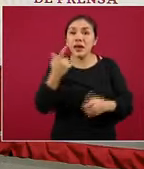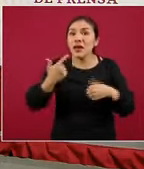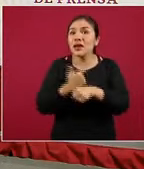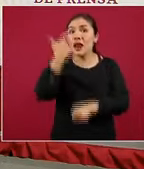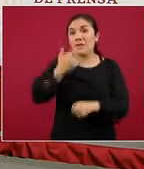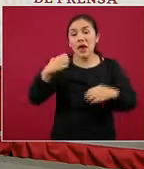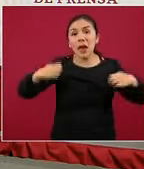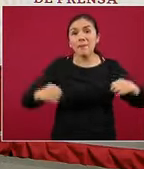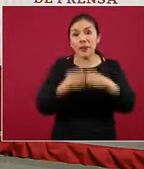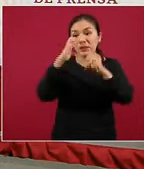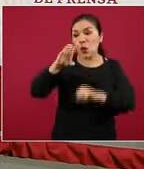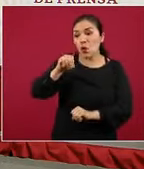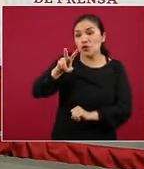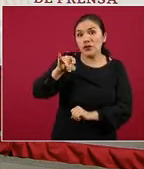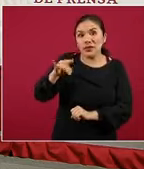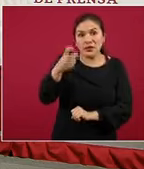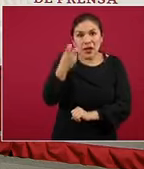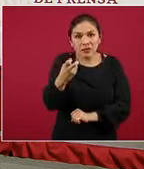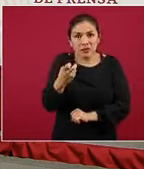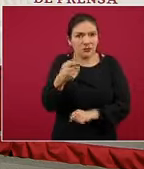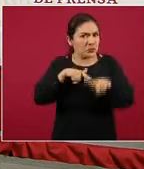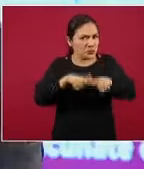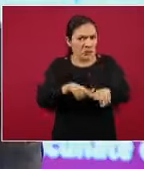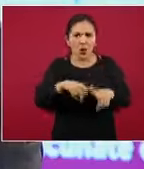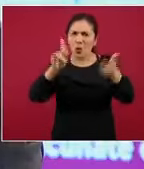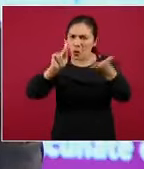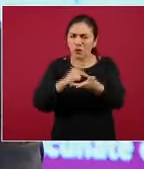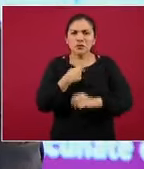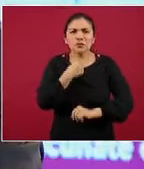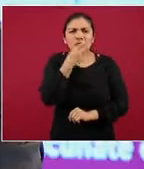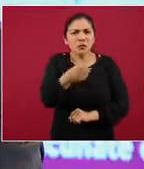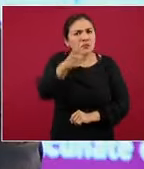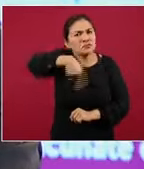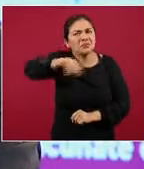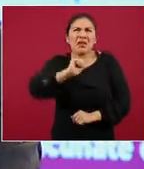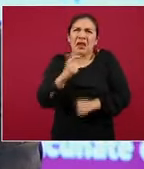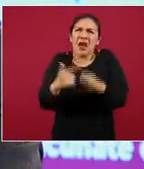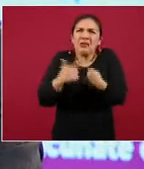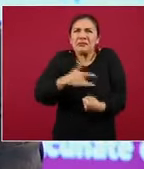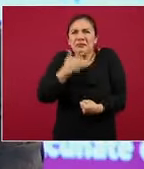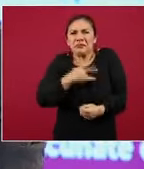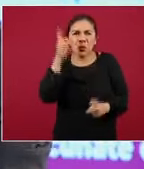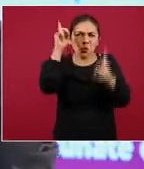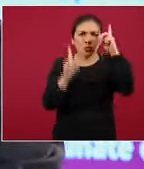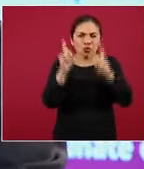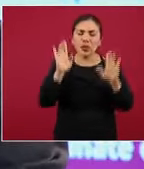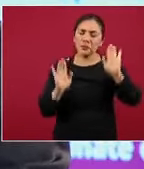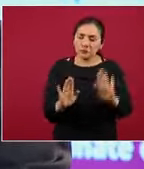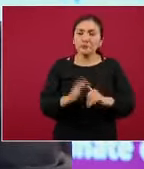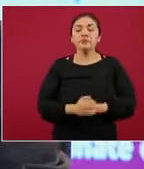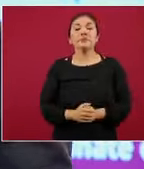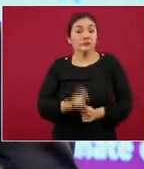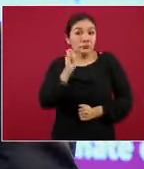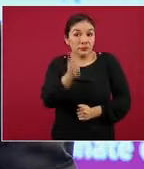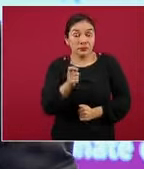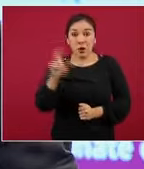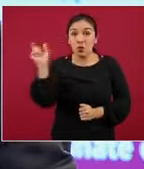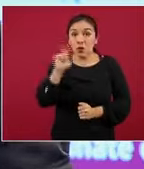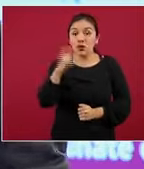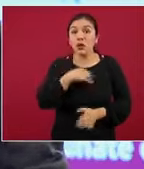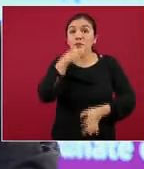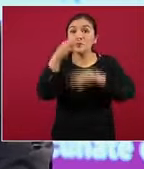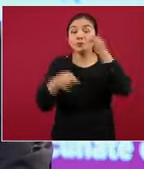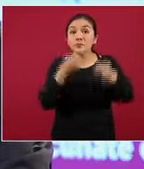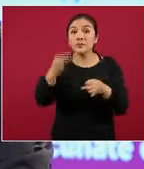COVID. ¿A qué me referí? ¿A qué me sigo refiriendo? Lo vuelvo a decir si es que hay alguna duda al respecto, a que cuando